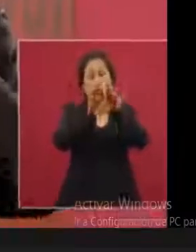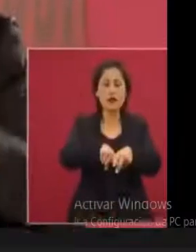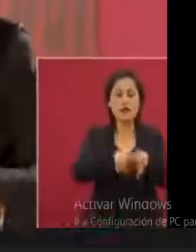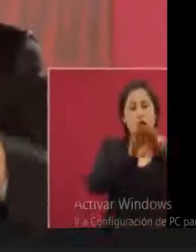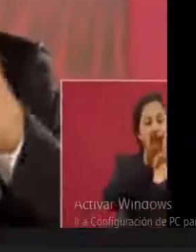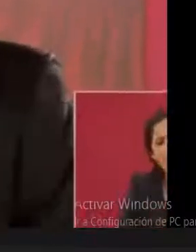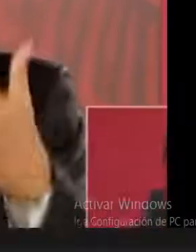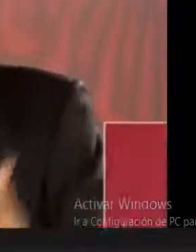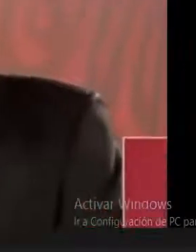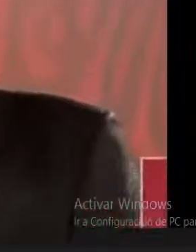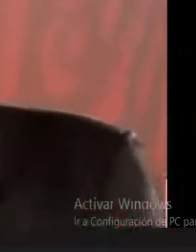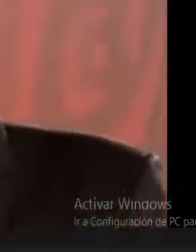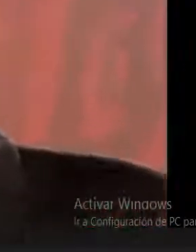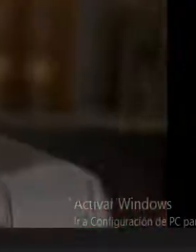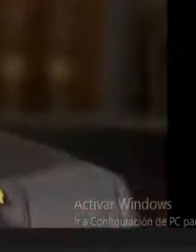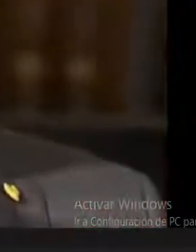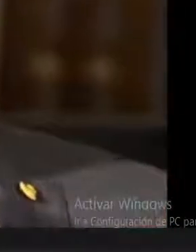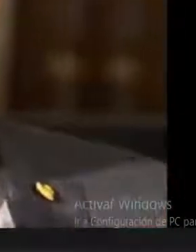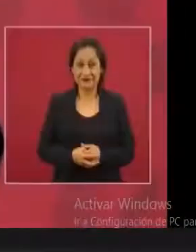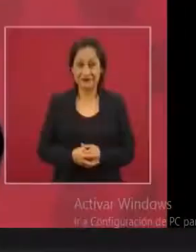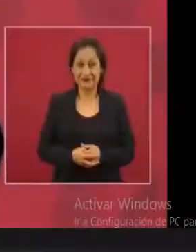Sí, que tiene que ver. Ven a revisarme, pendejo.